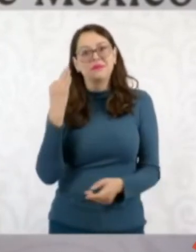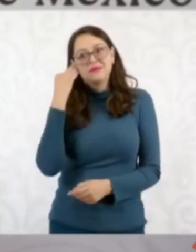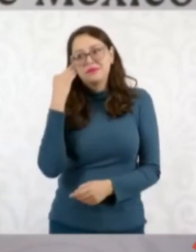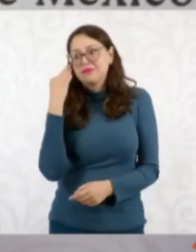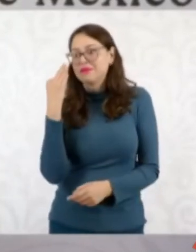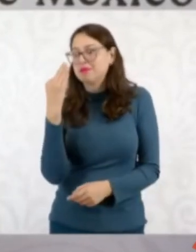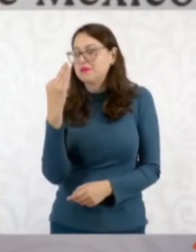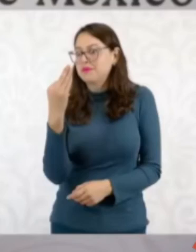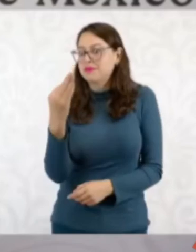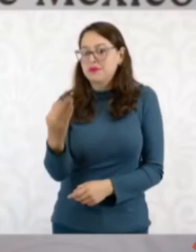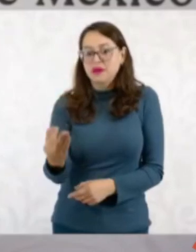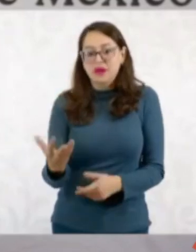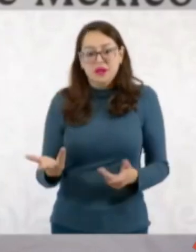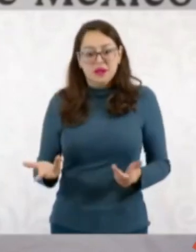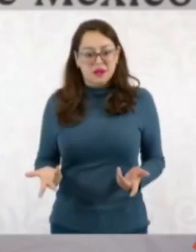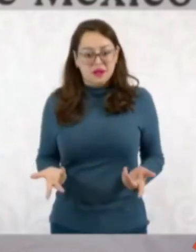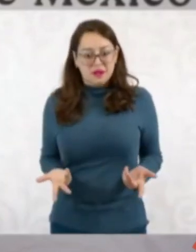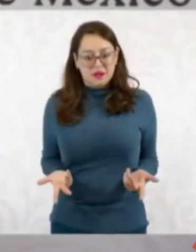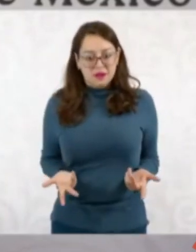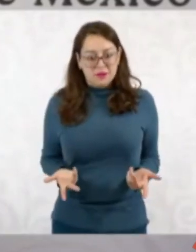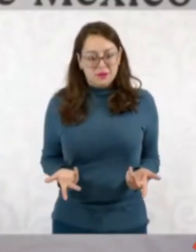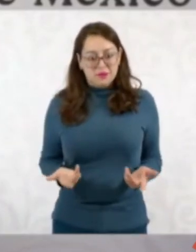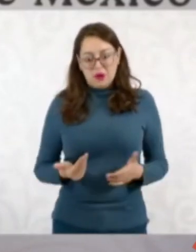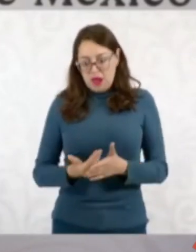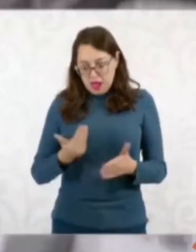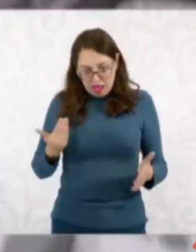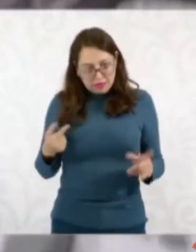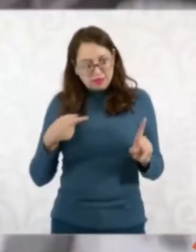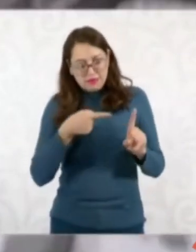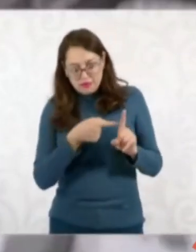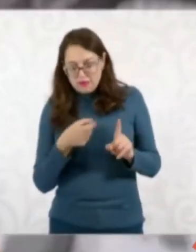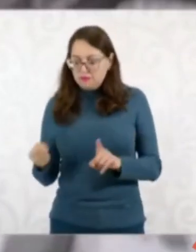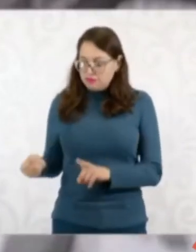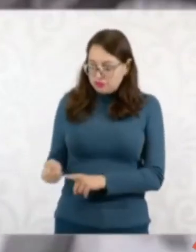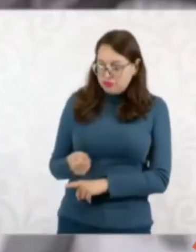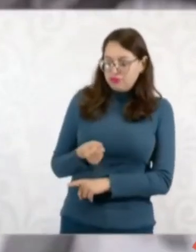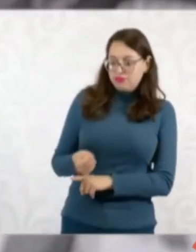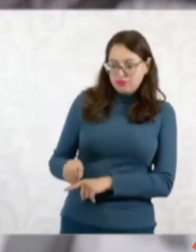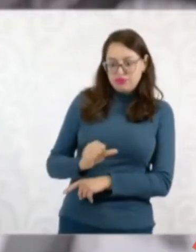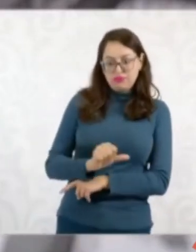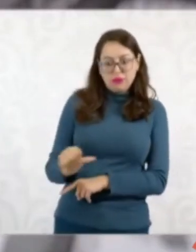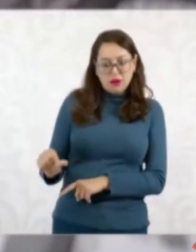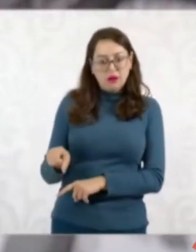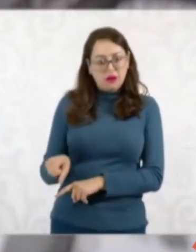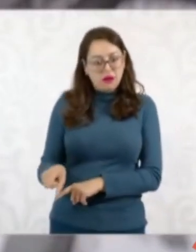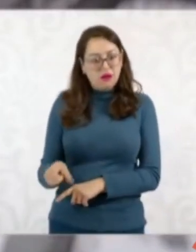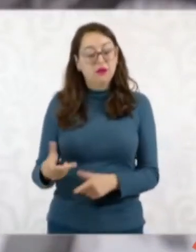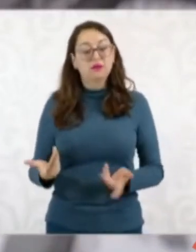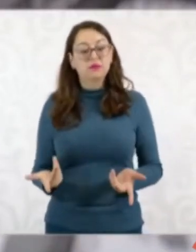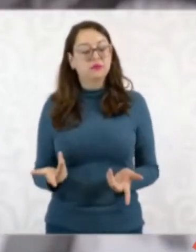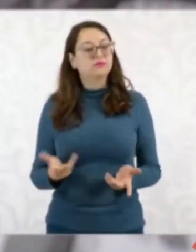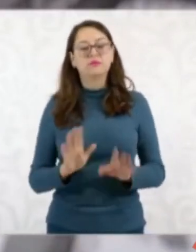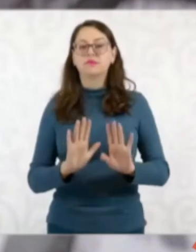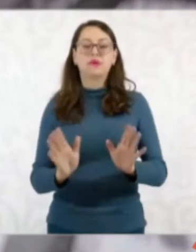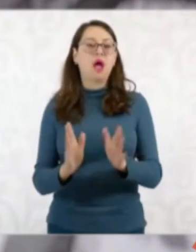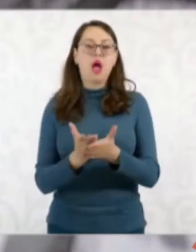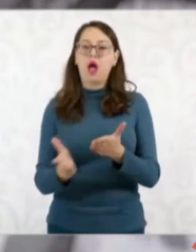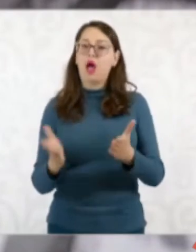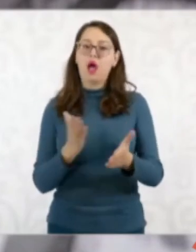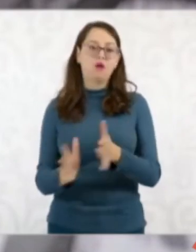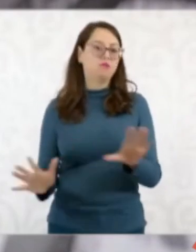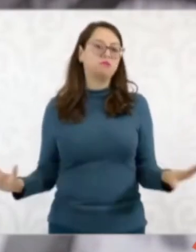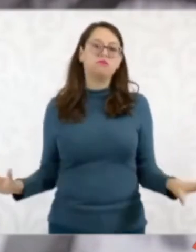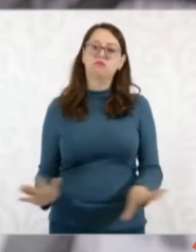que pudiera haber vivido la mujer previamente. Esta ley lo que hace es garantizar que en todas